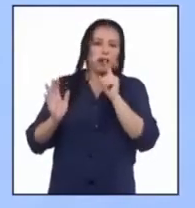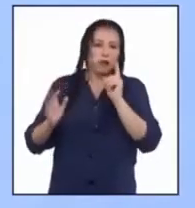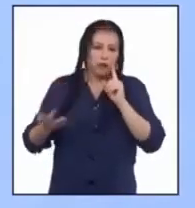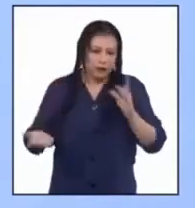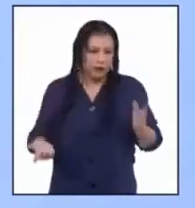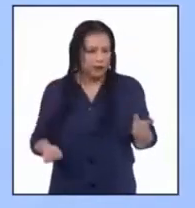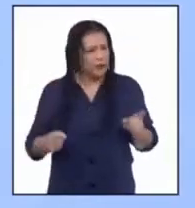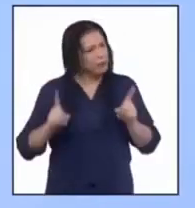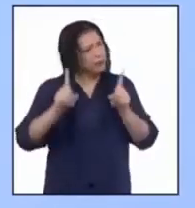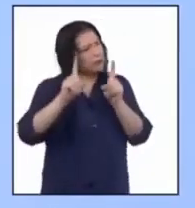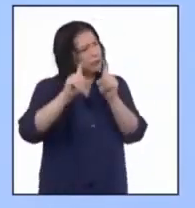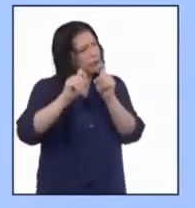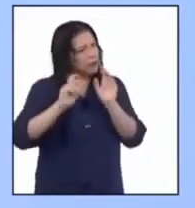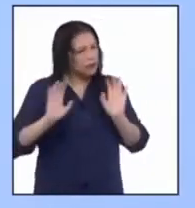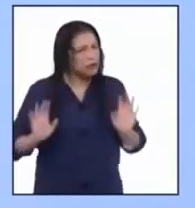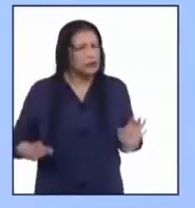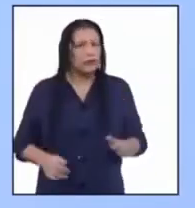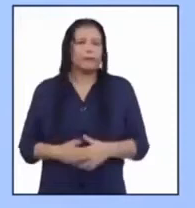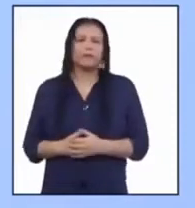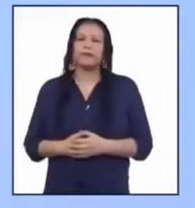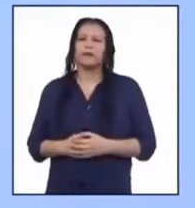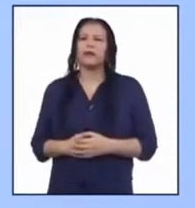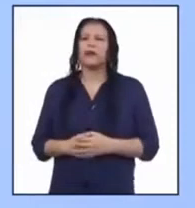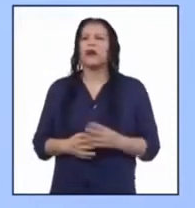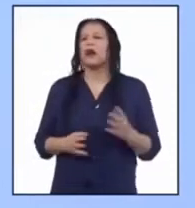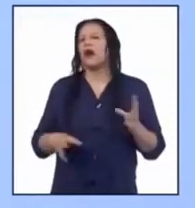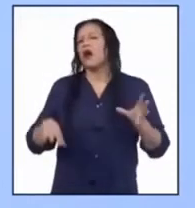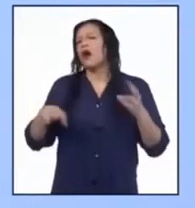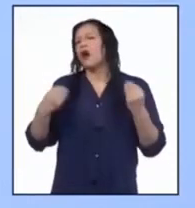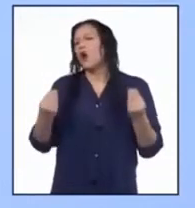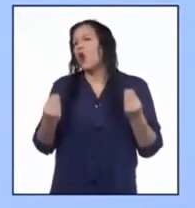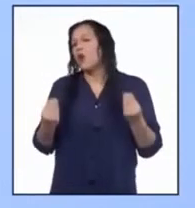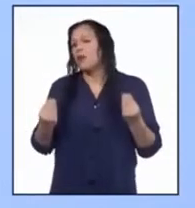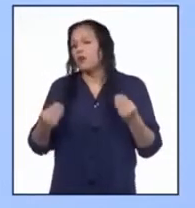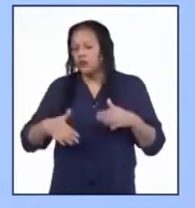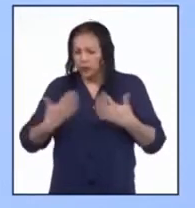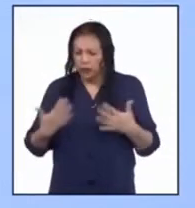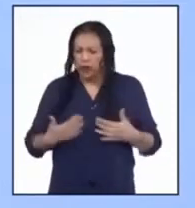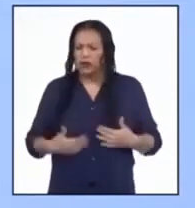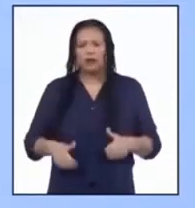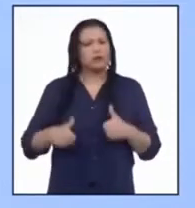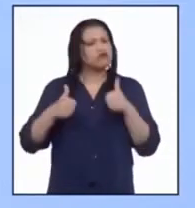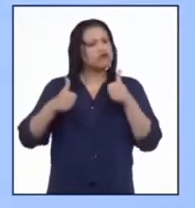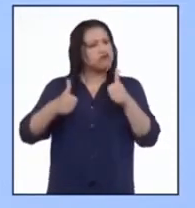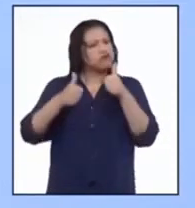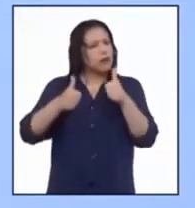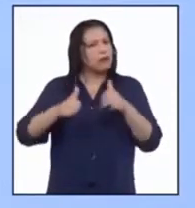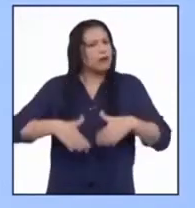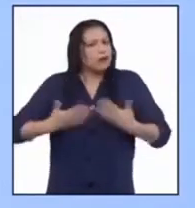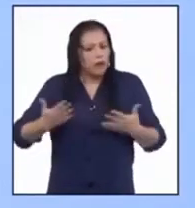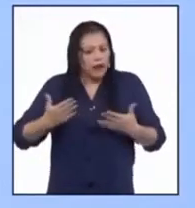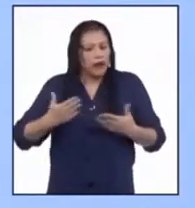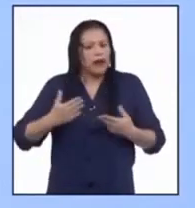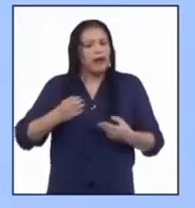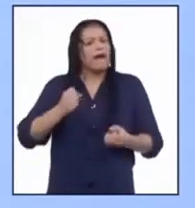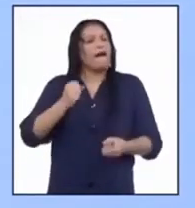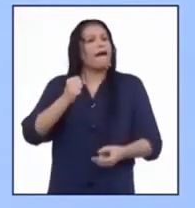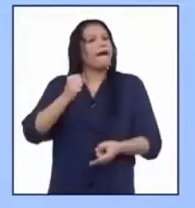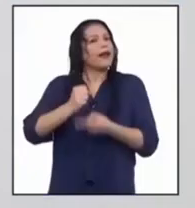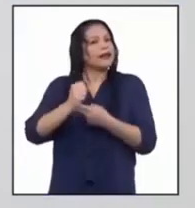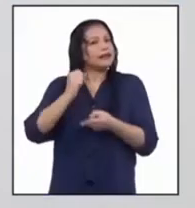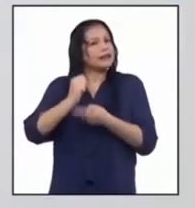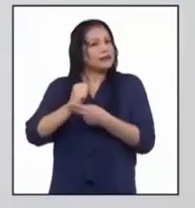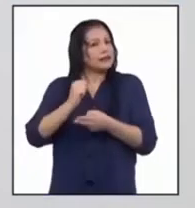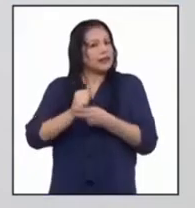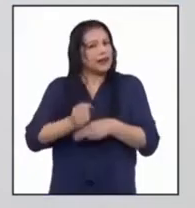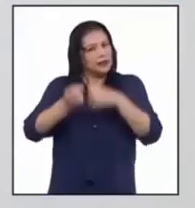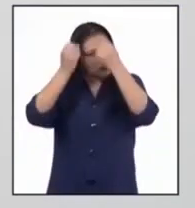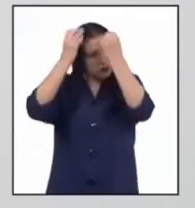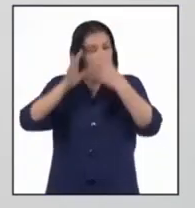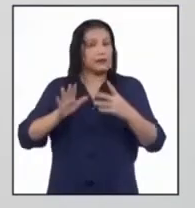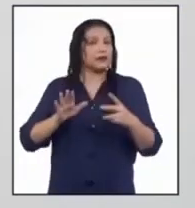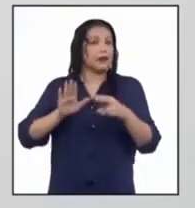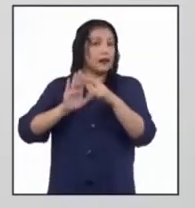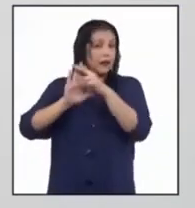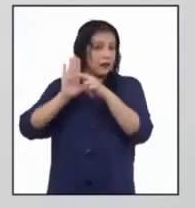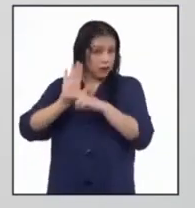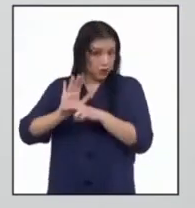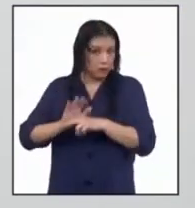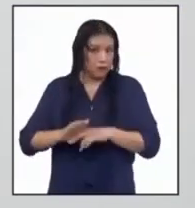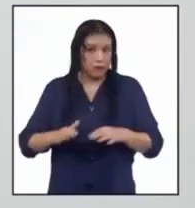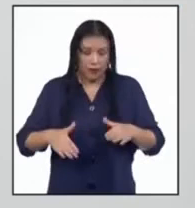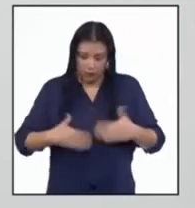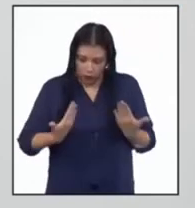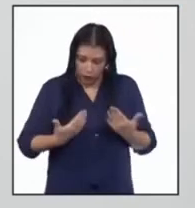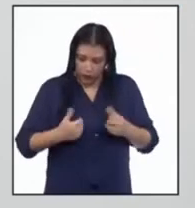Me pregunto, profesora, ¿de qué manera se puede ser eficiente para garantizar el cumplimiento de la norma? Para seguir analizando